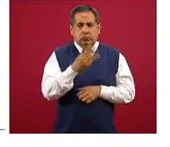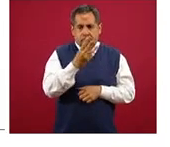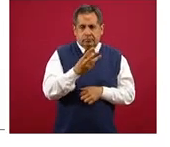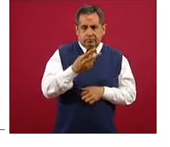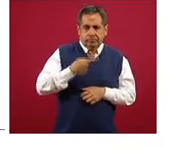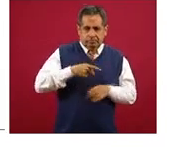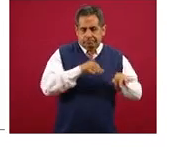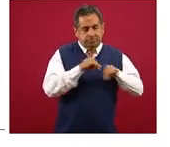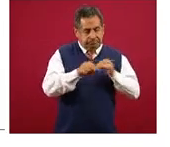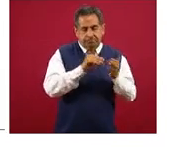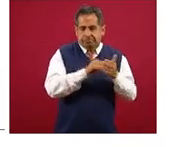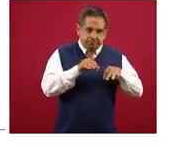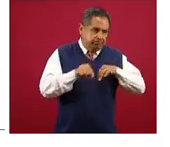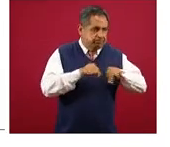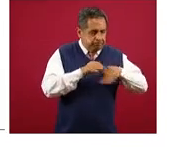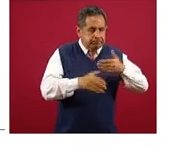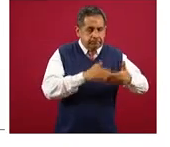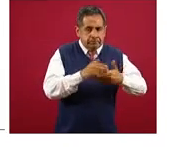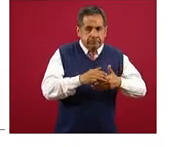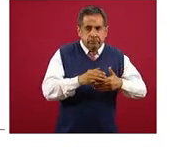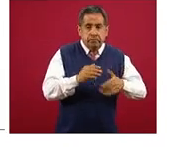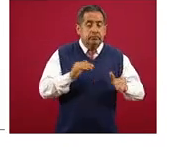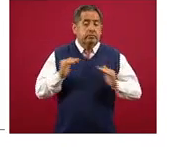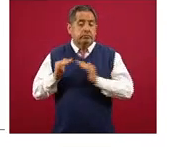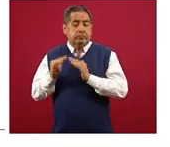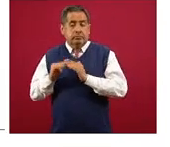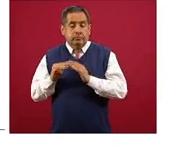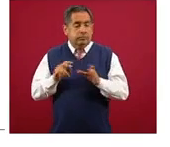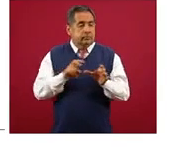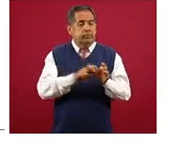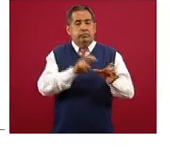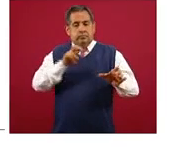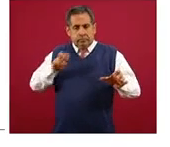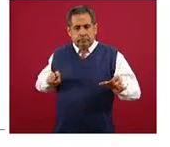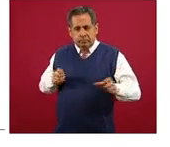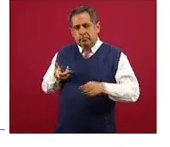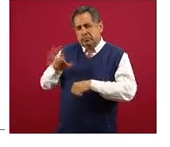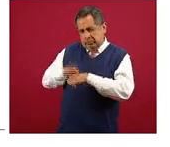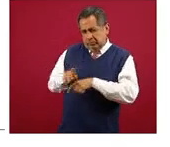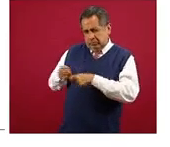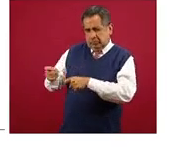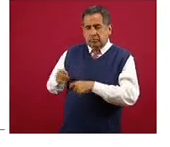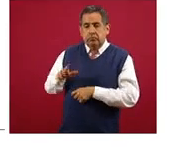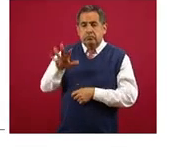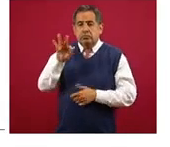443,893 trabajadores y se fueron a casa con el permiso que llamamos COVID,